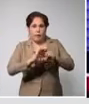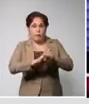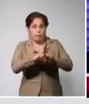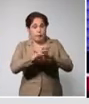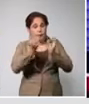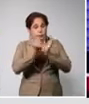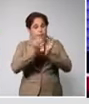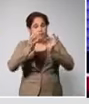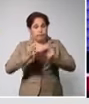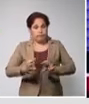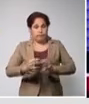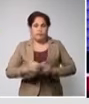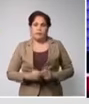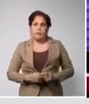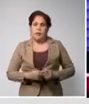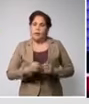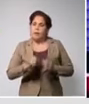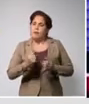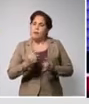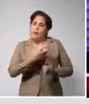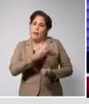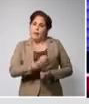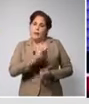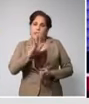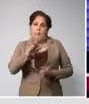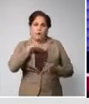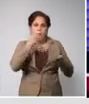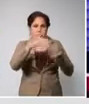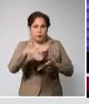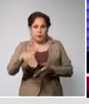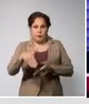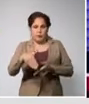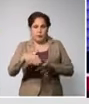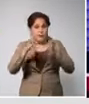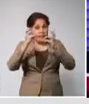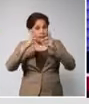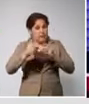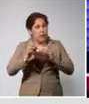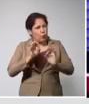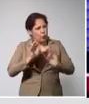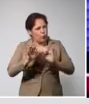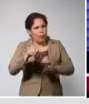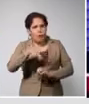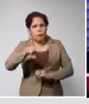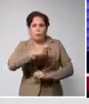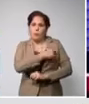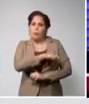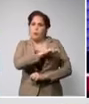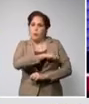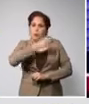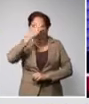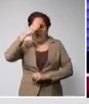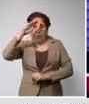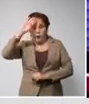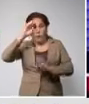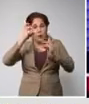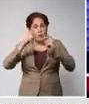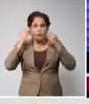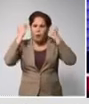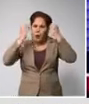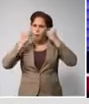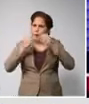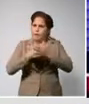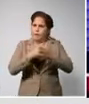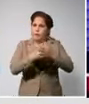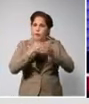la enfermedad y lamentablemente 5 fallecidos. Cifras para tener en cuenta, cifras preocupantes todavía en el enfrentamiento